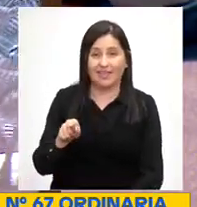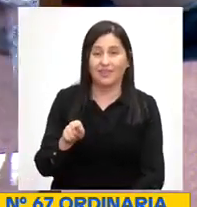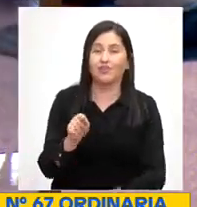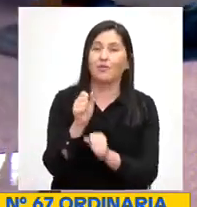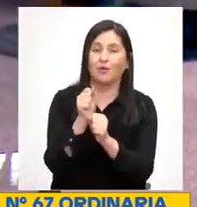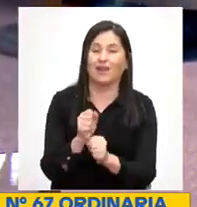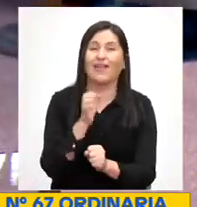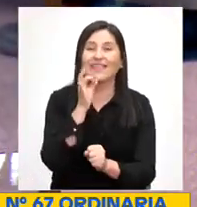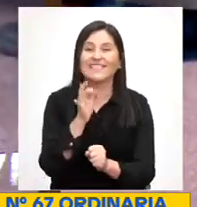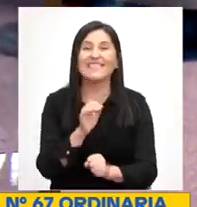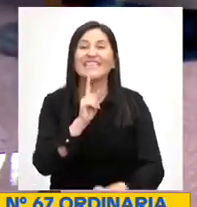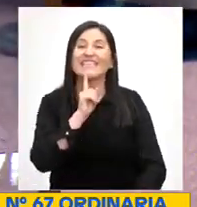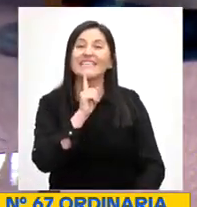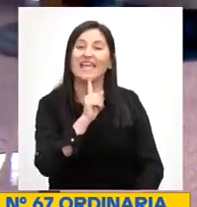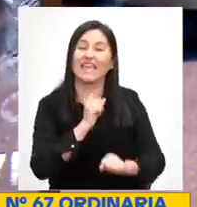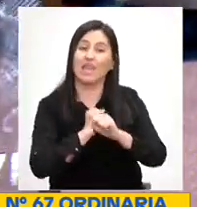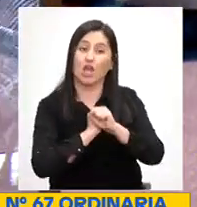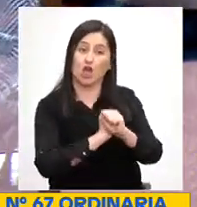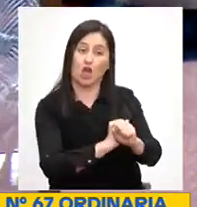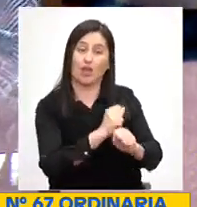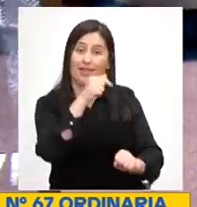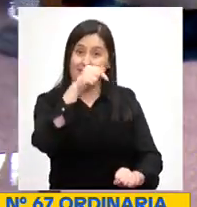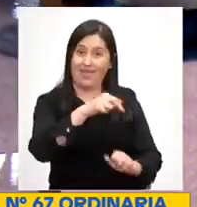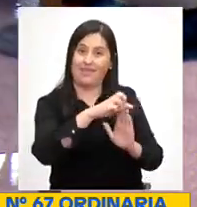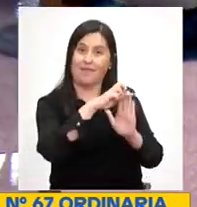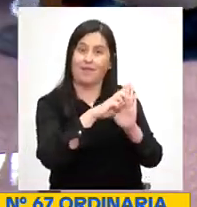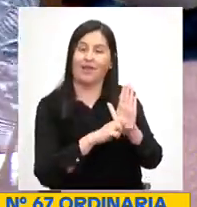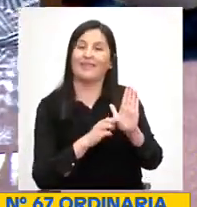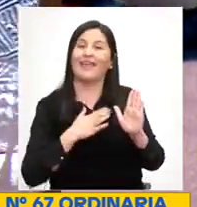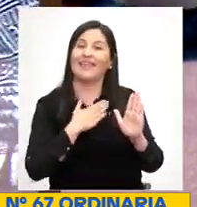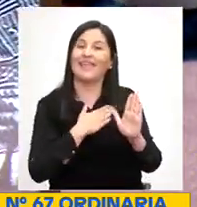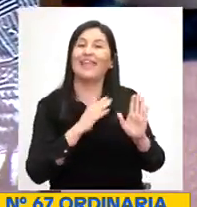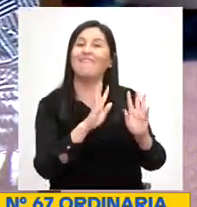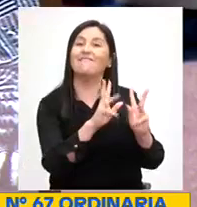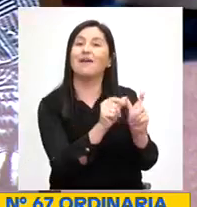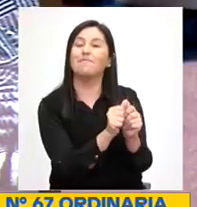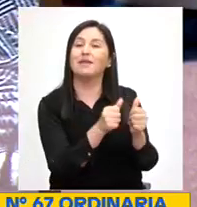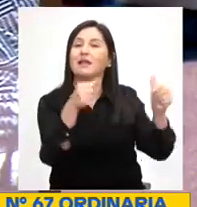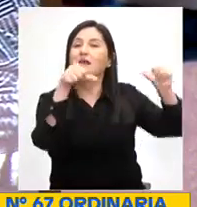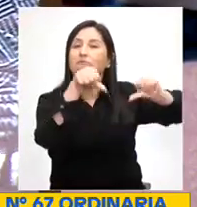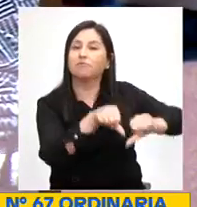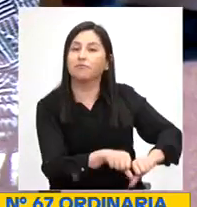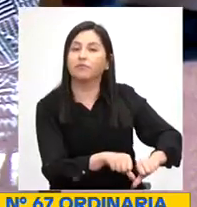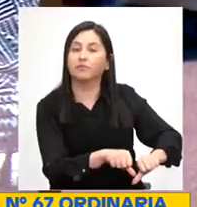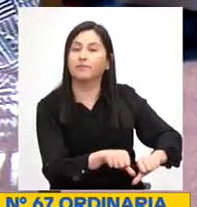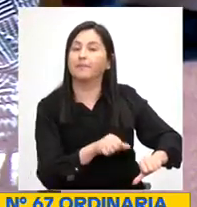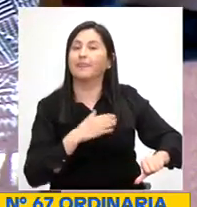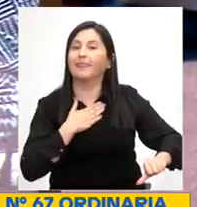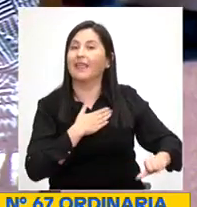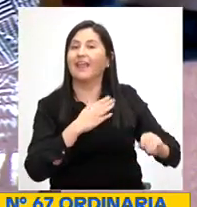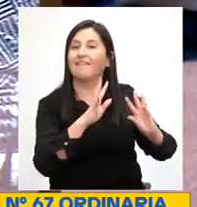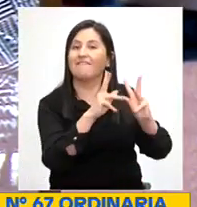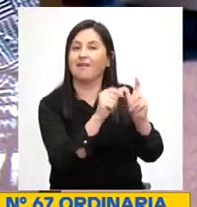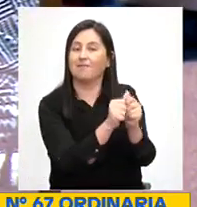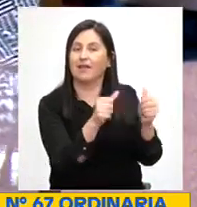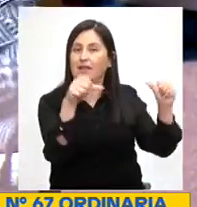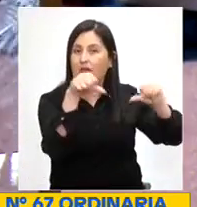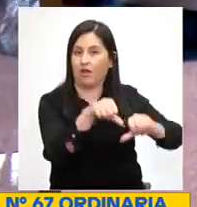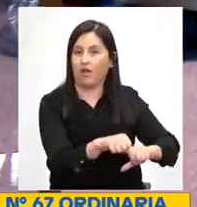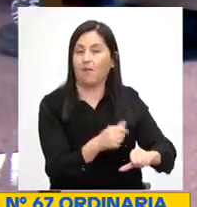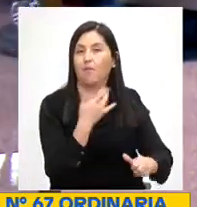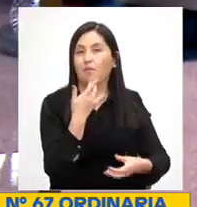que aquellos que están en contra de este este proyecto quieren ahogar a las familias quieren ahogar a las familias